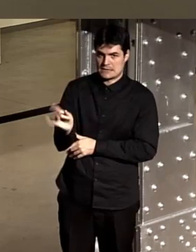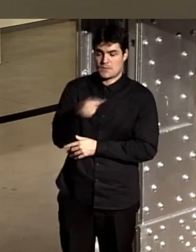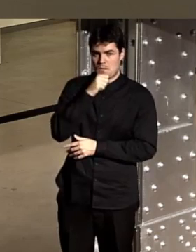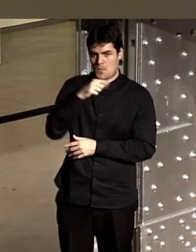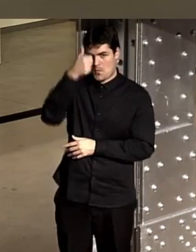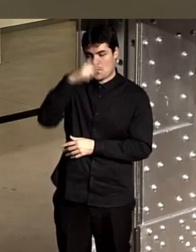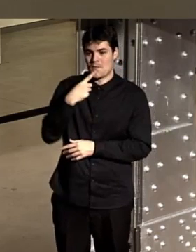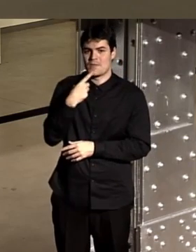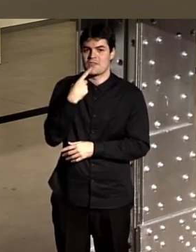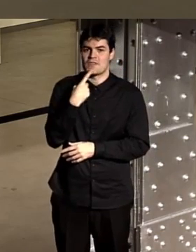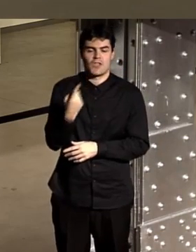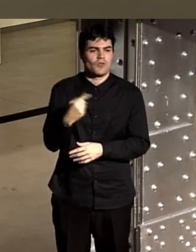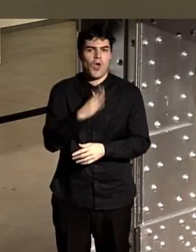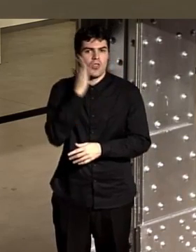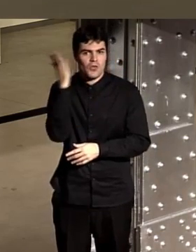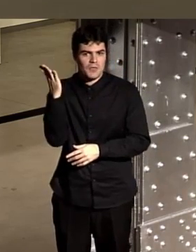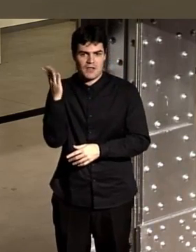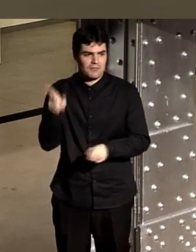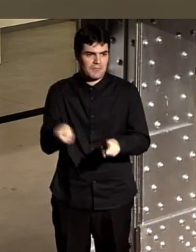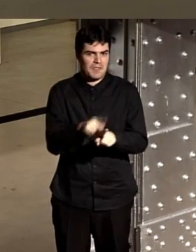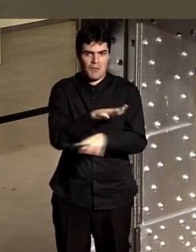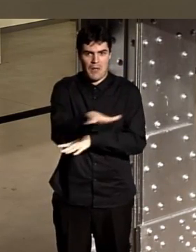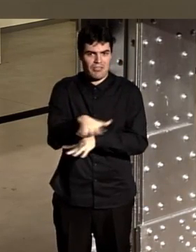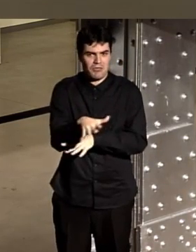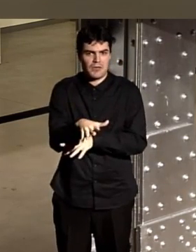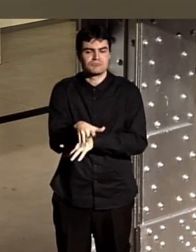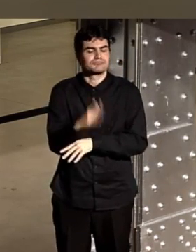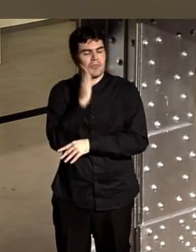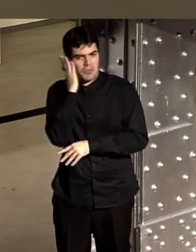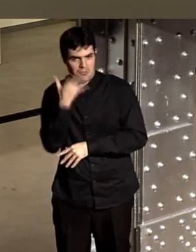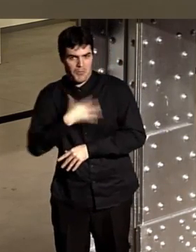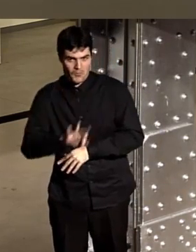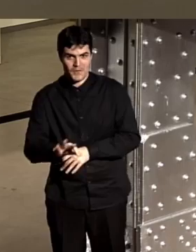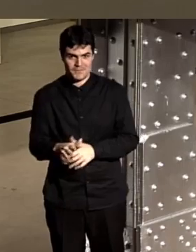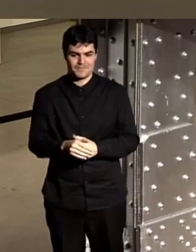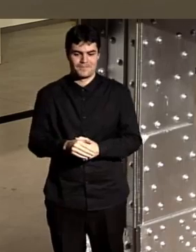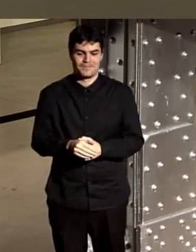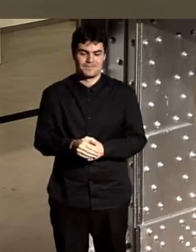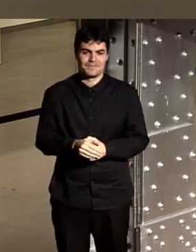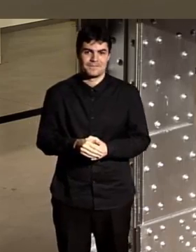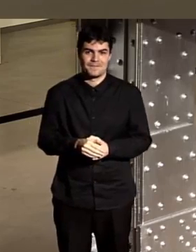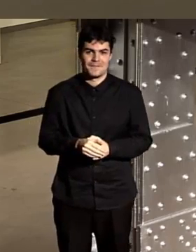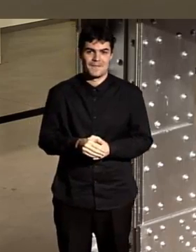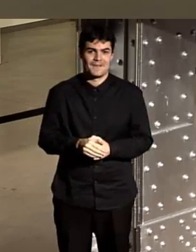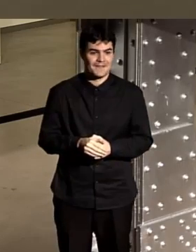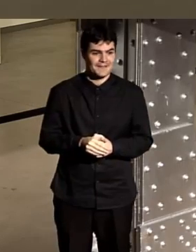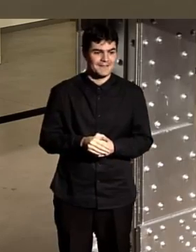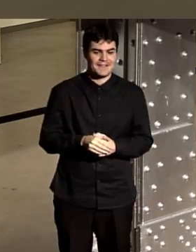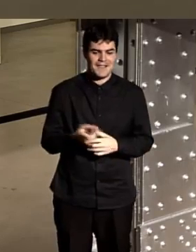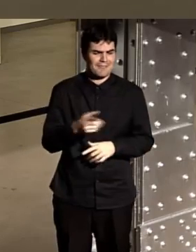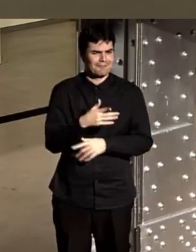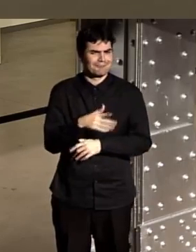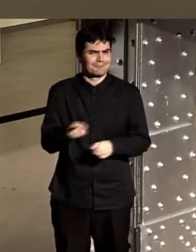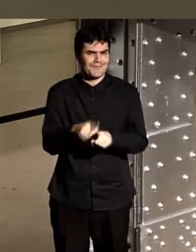puedo dormir sobre un picket fence. ¿Cómo se dice? Sí. Las redes así,